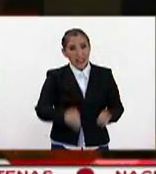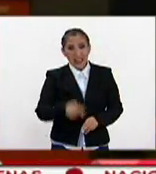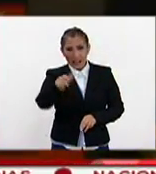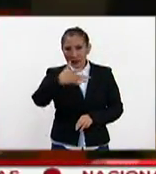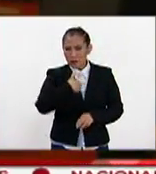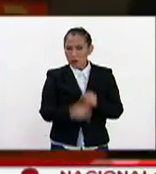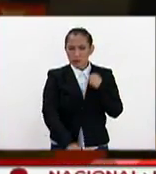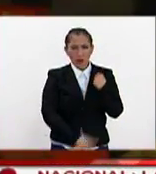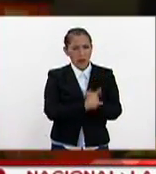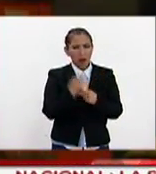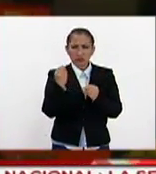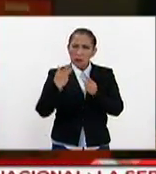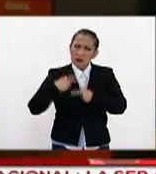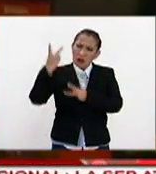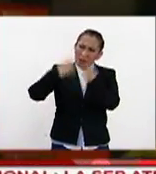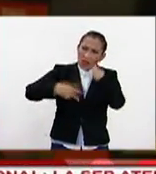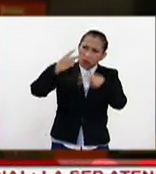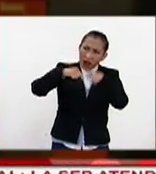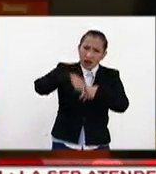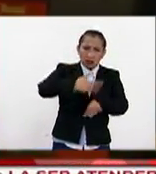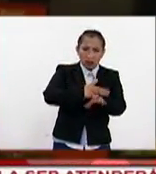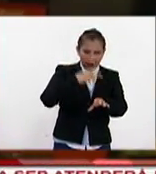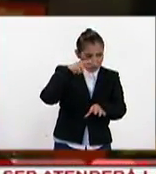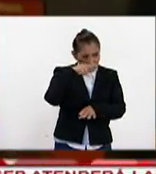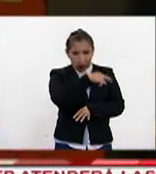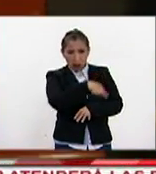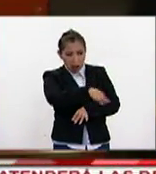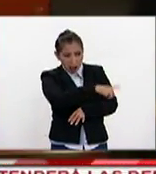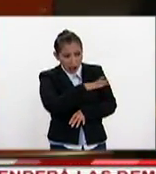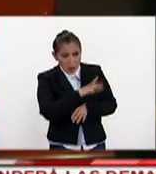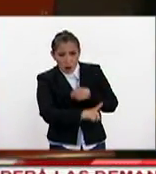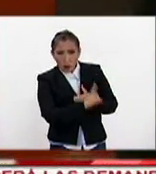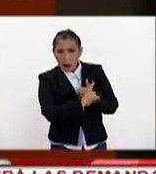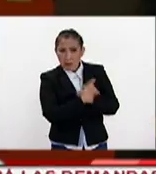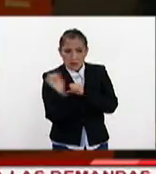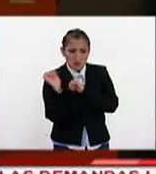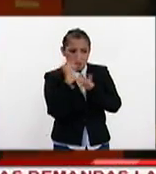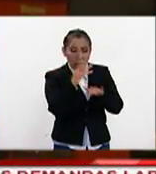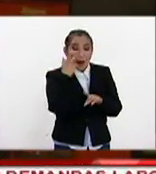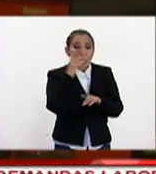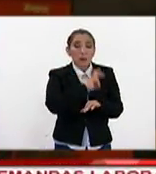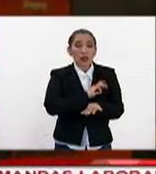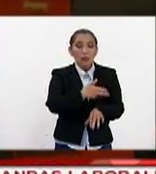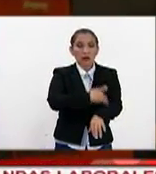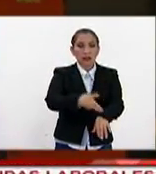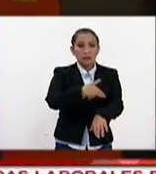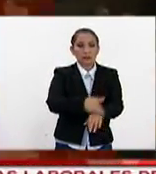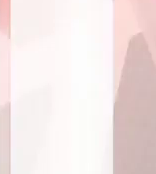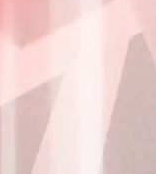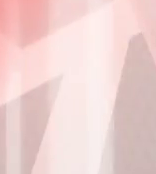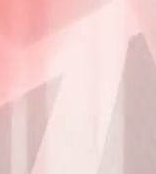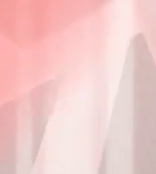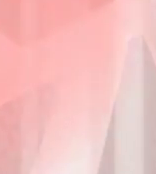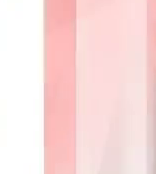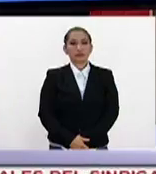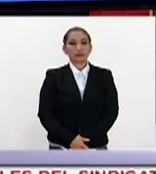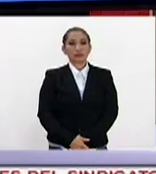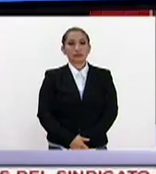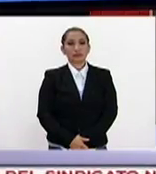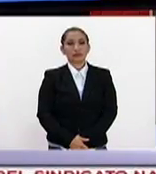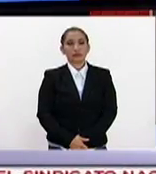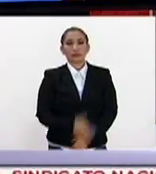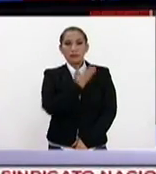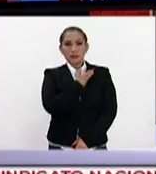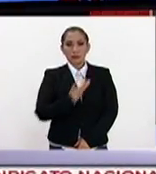un gran problema de inmigración. ¿Ves lo que está pasando? Tenemos un gran problema. Veremos si podemos arreglarlo.